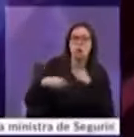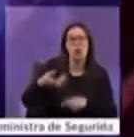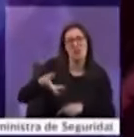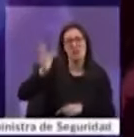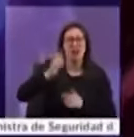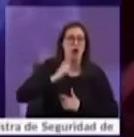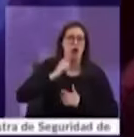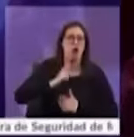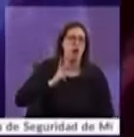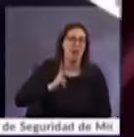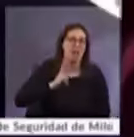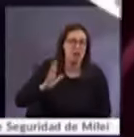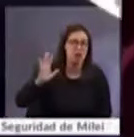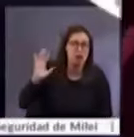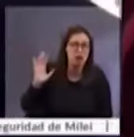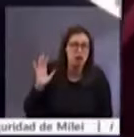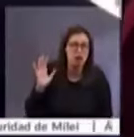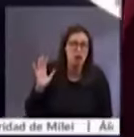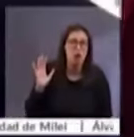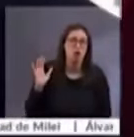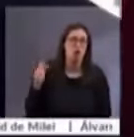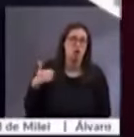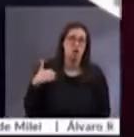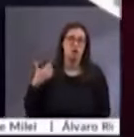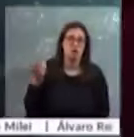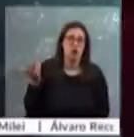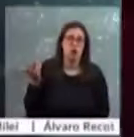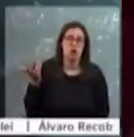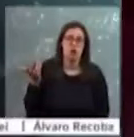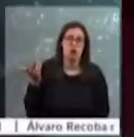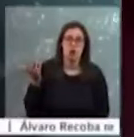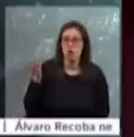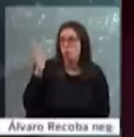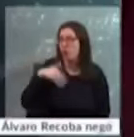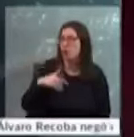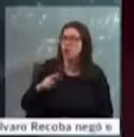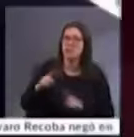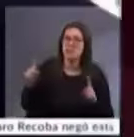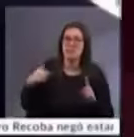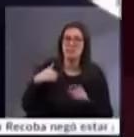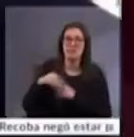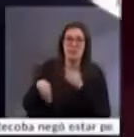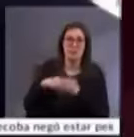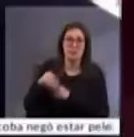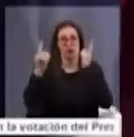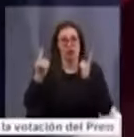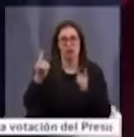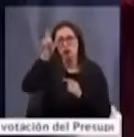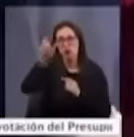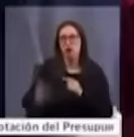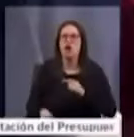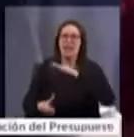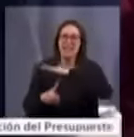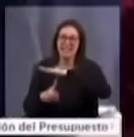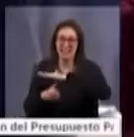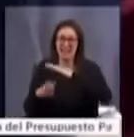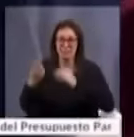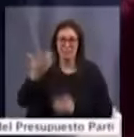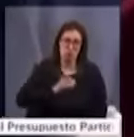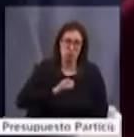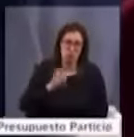del semanario La Época se denunció y salieron rápidamente del país. ¿Cuál era el objetivo de esos dos agentes de